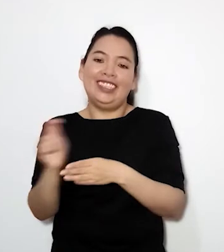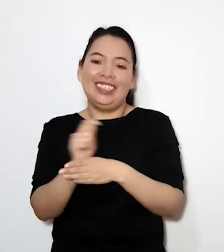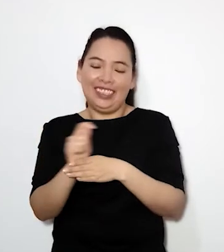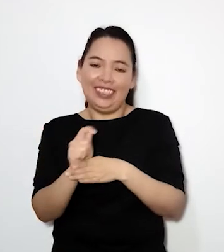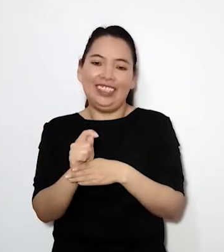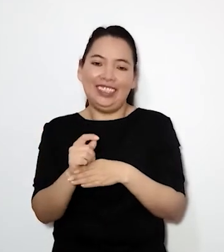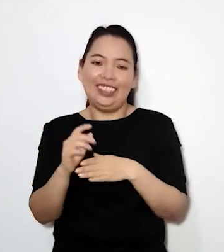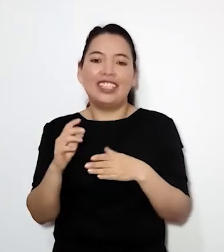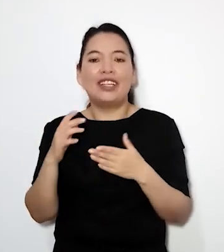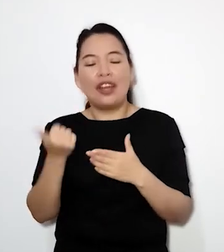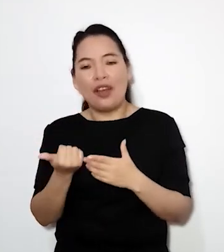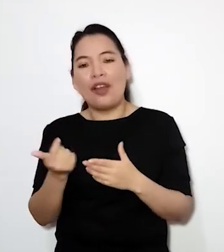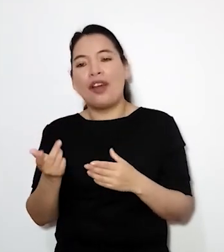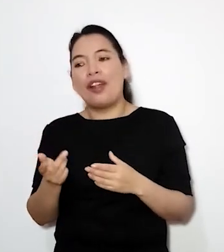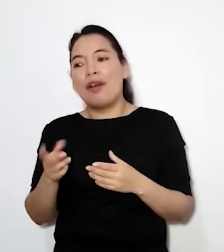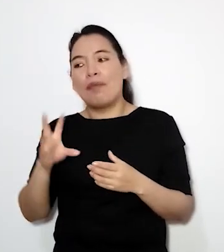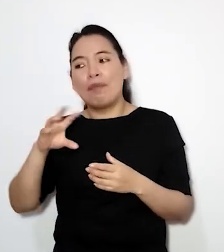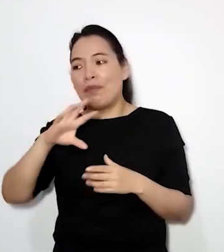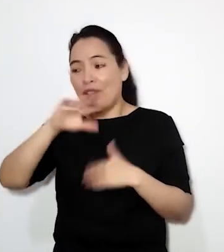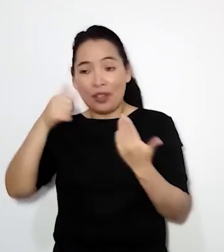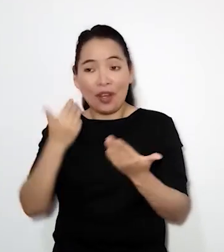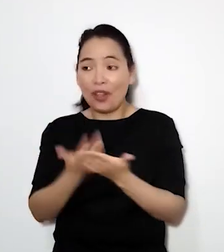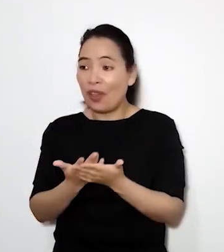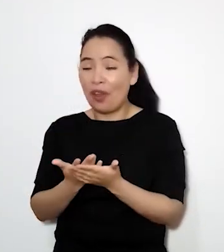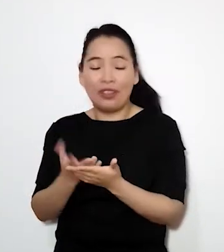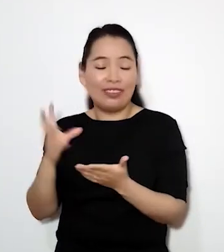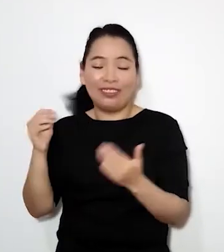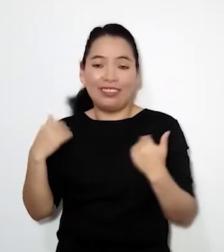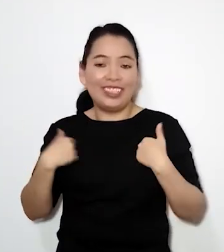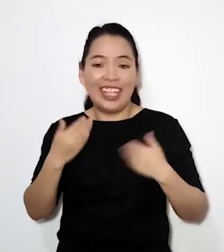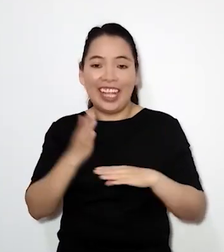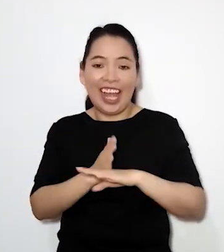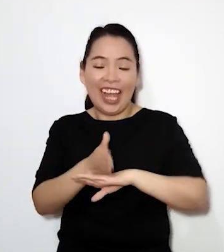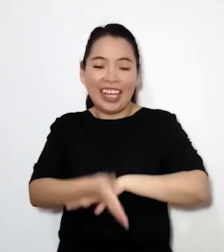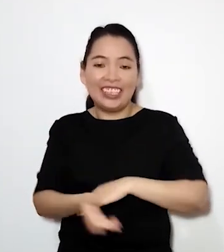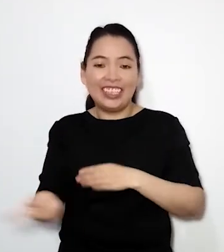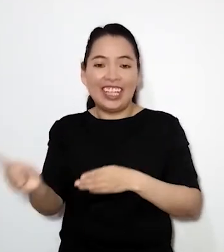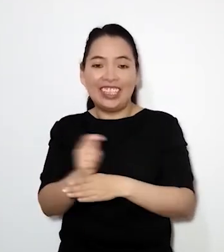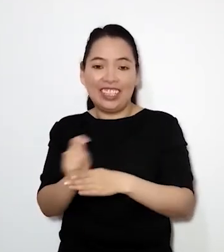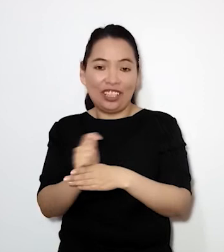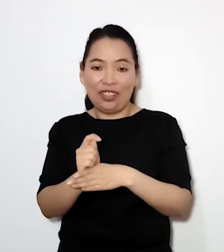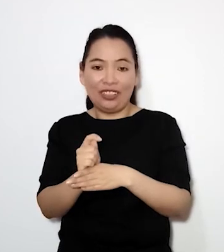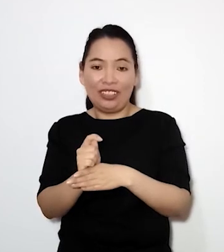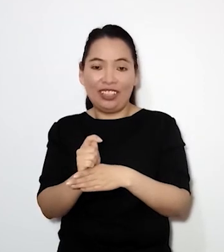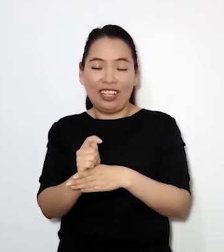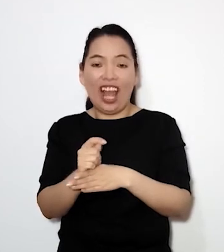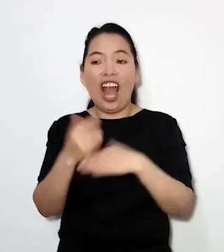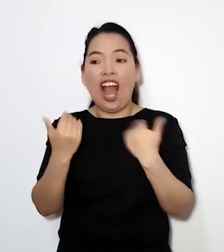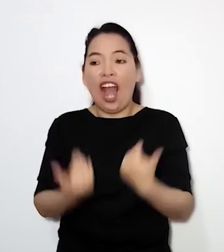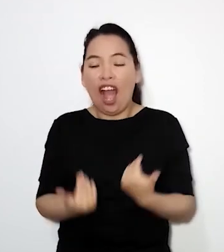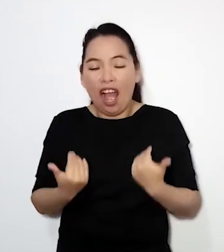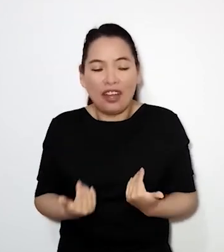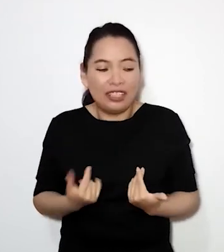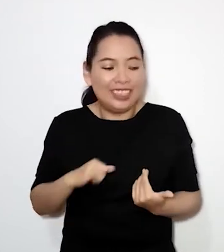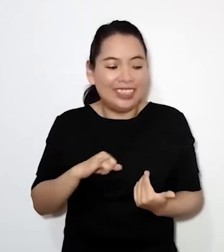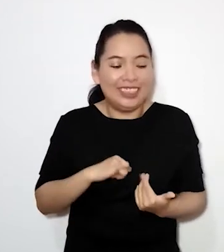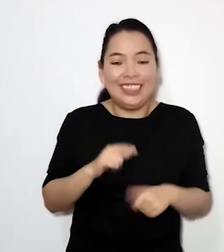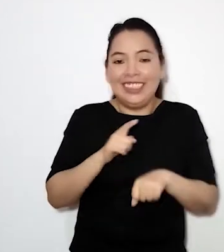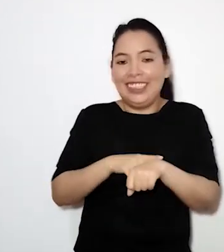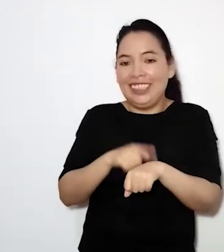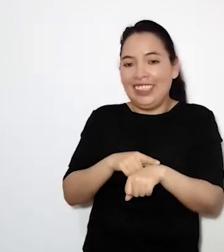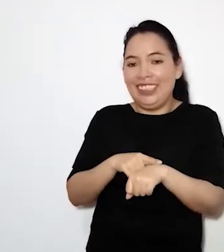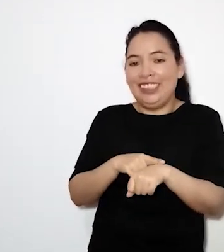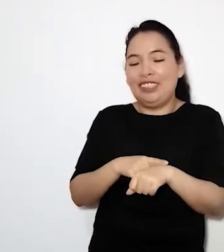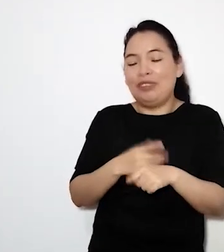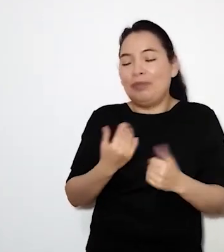esas tecnologías y plataformas. Y si algo nos enseña este momento que estamos viviendo, nos enseña a mirar de